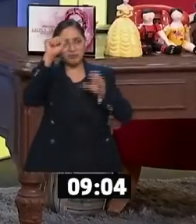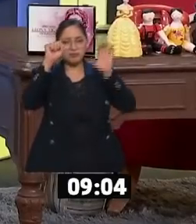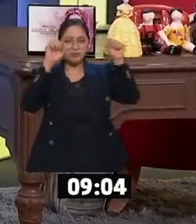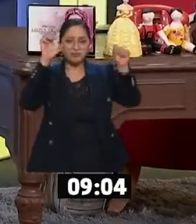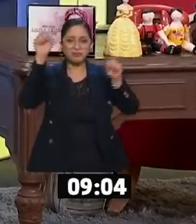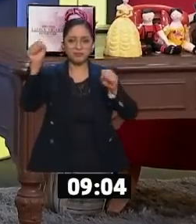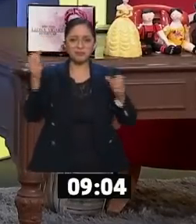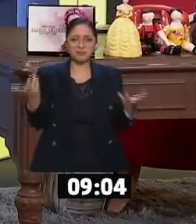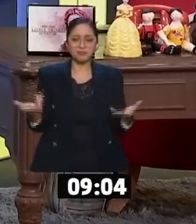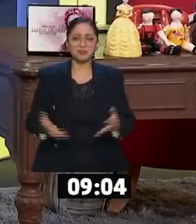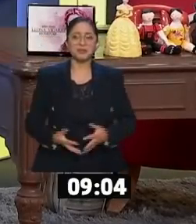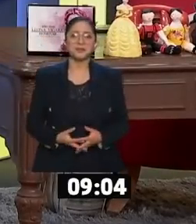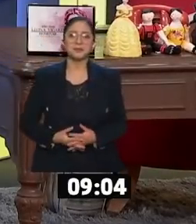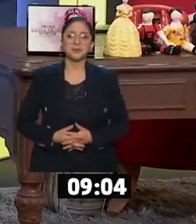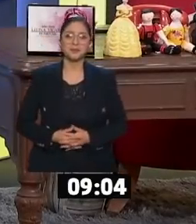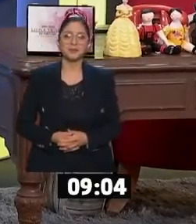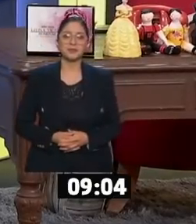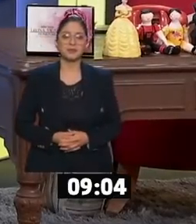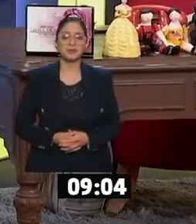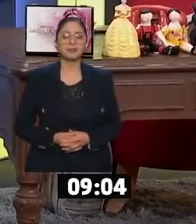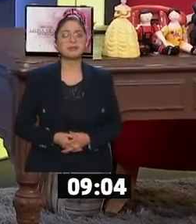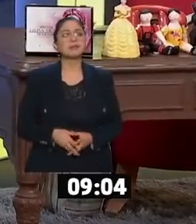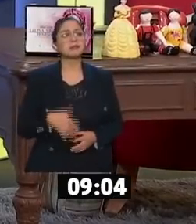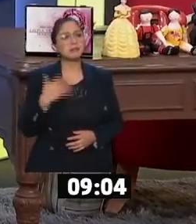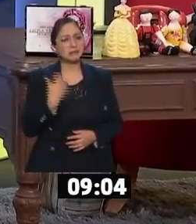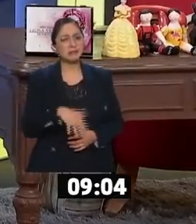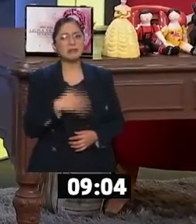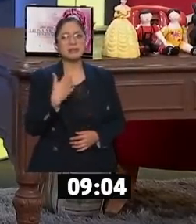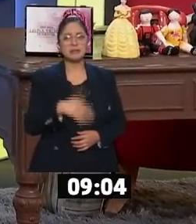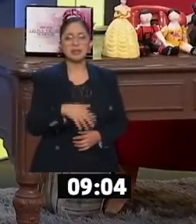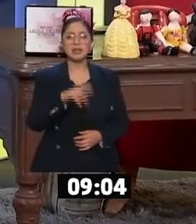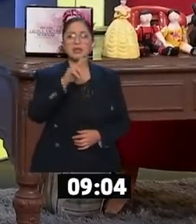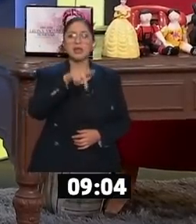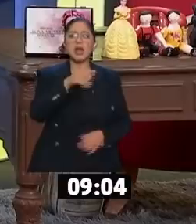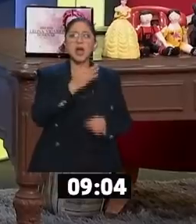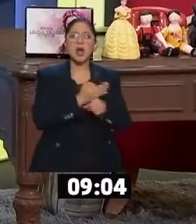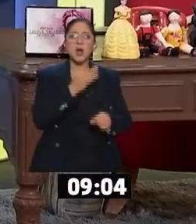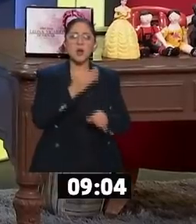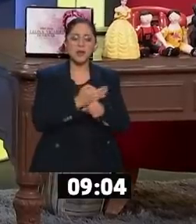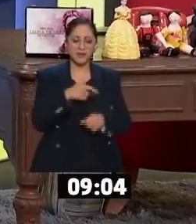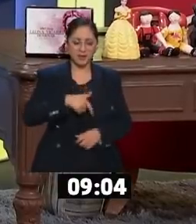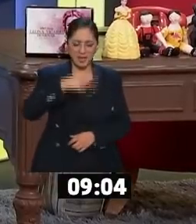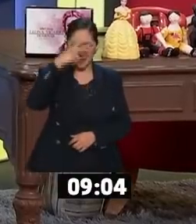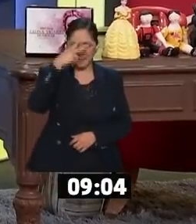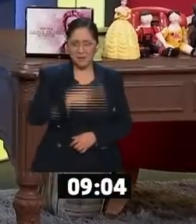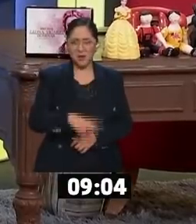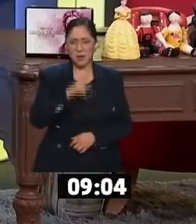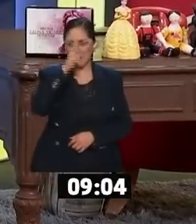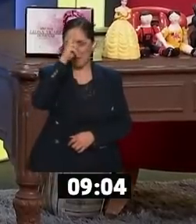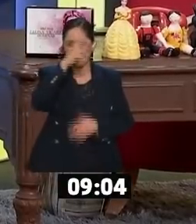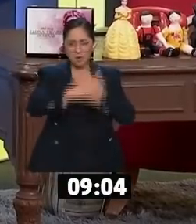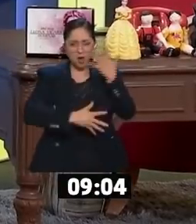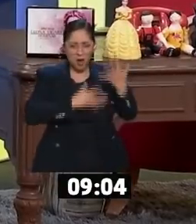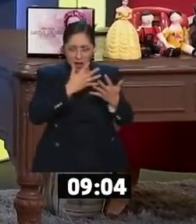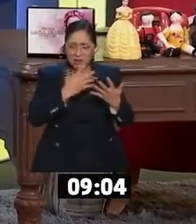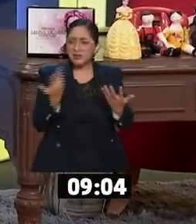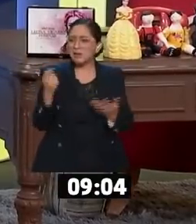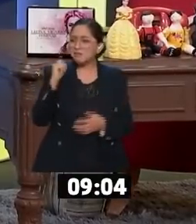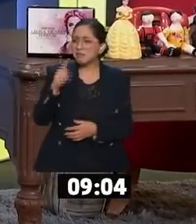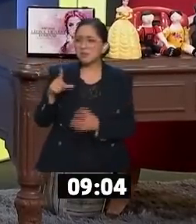gotas de lluvia fueran, sí, qué ¿Se horror. acuerdan de la señor. maestra? ¿En qué país vivimos? Harta violencia y luego lo que pasa en Chiapas. En